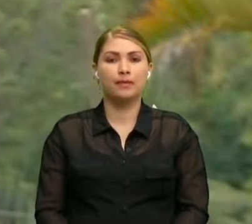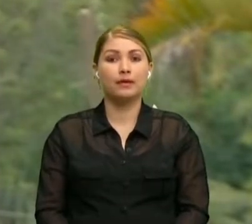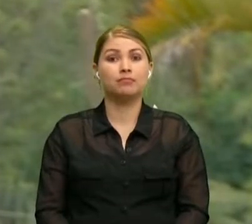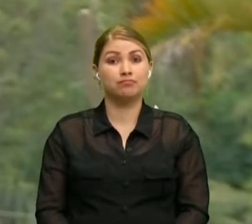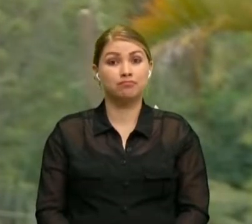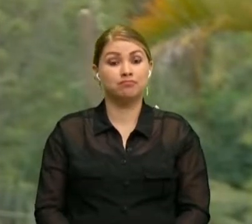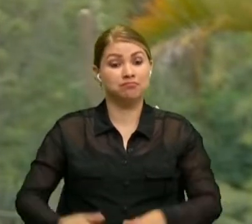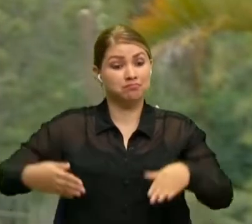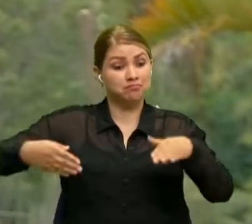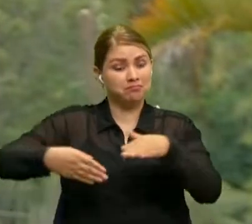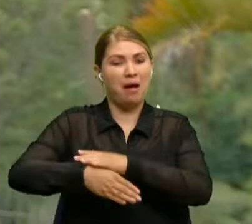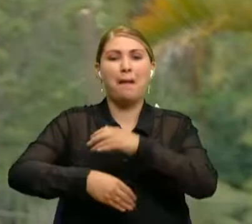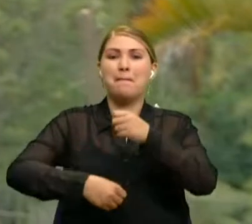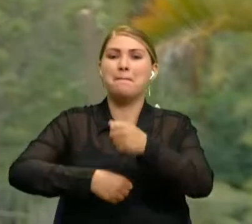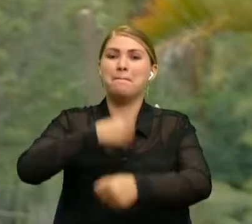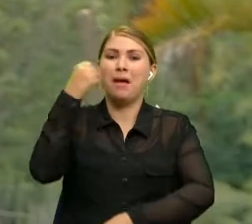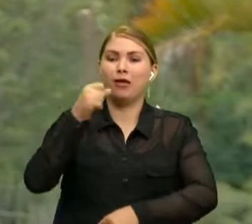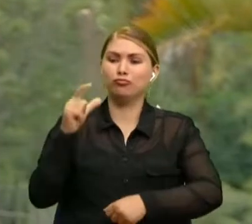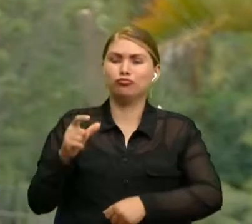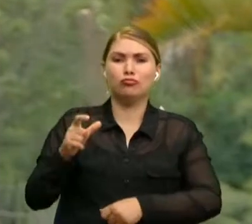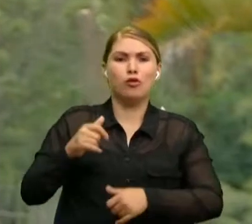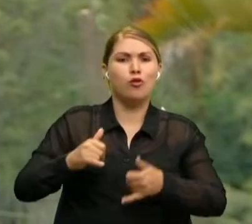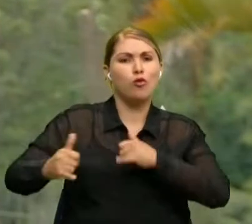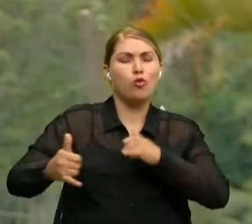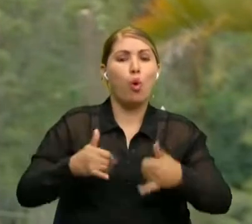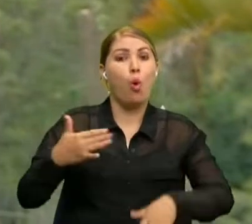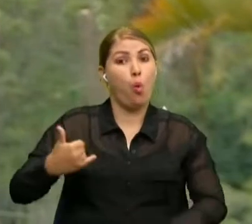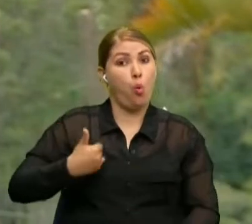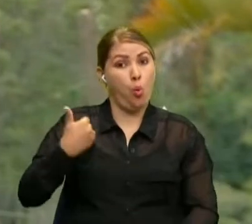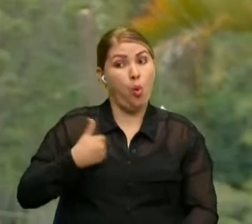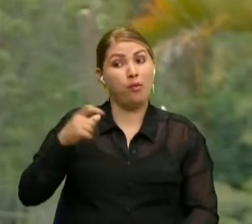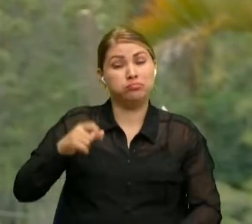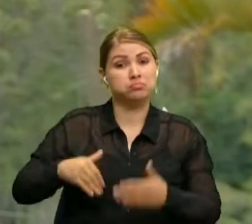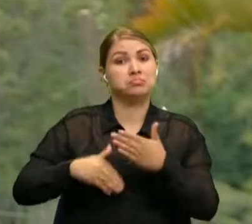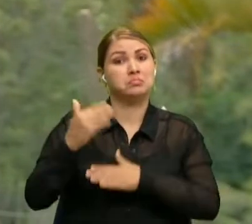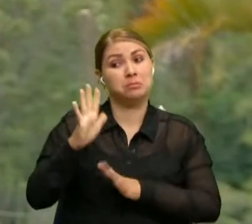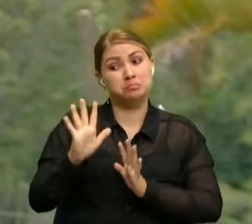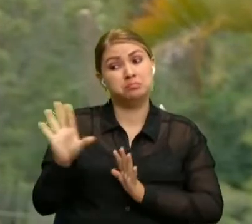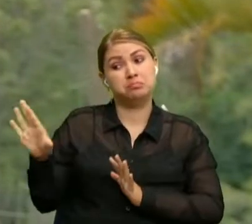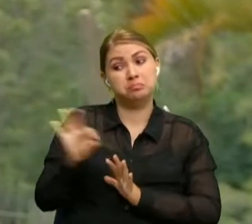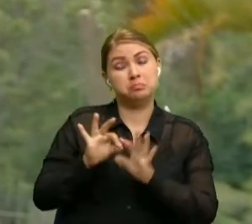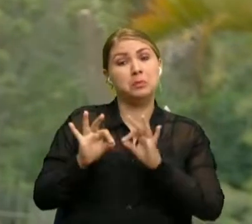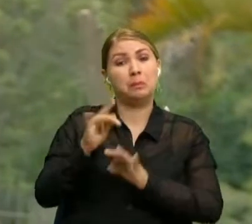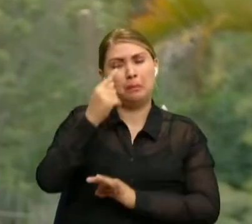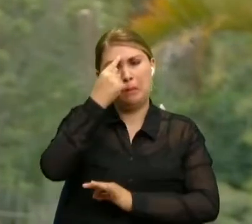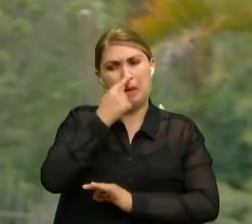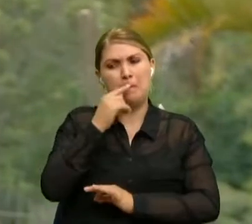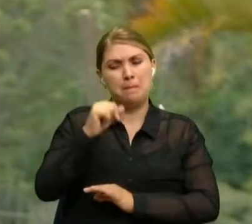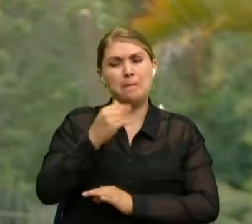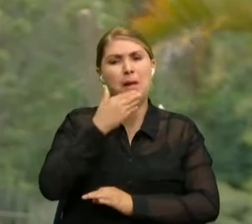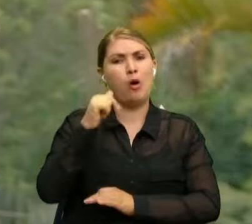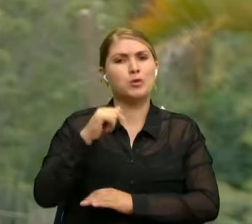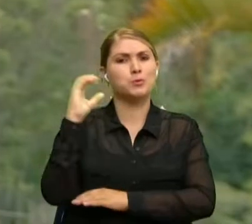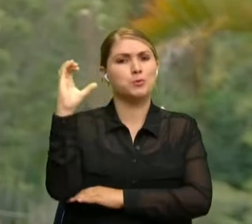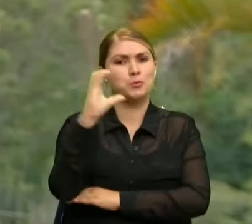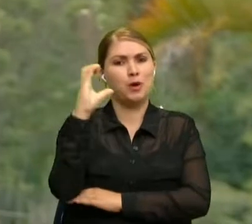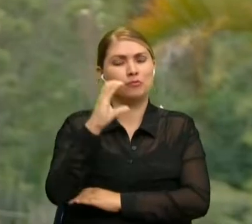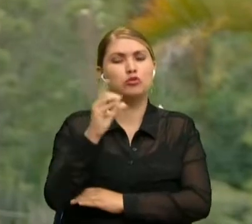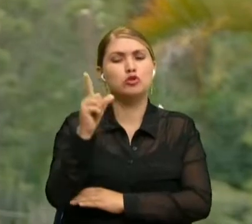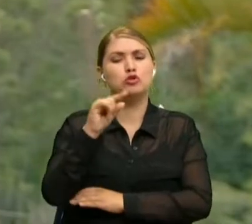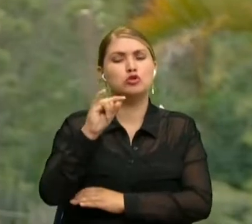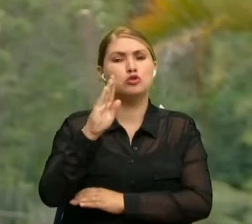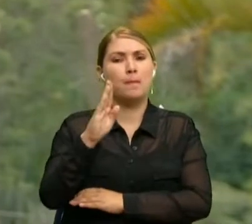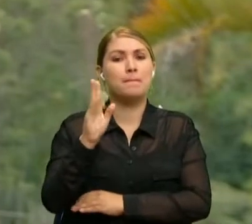Fue la entrada triunfal de este corredor muy joven, además que también empieza a perfilarse entre los mejores del país de esta categoría